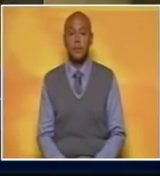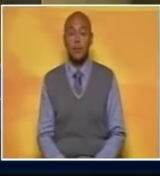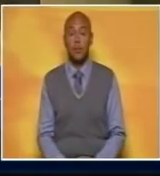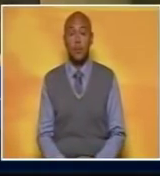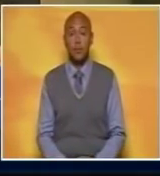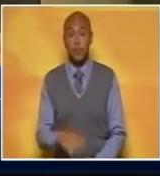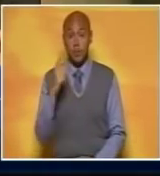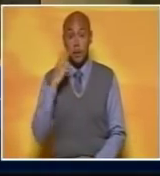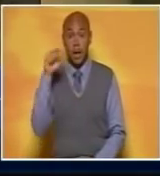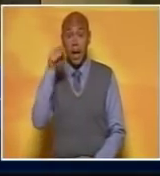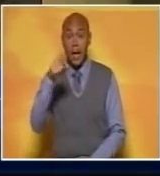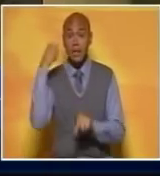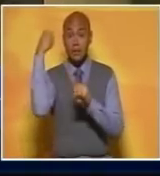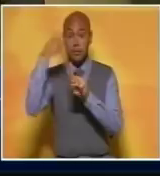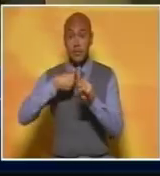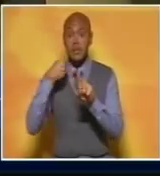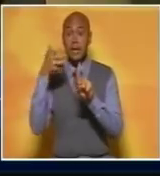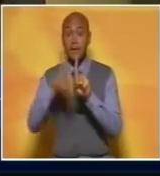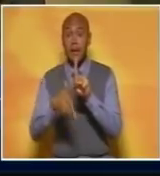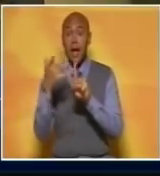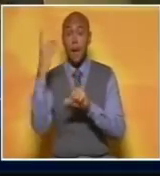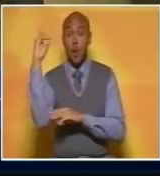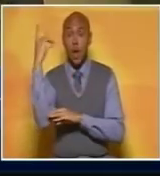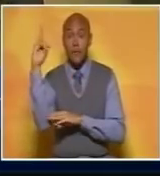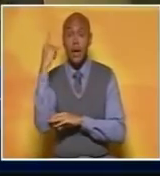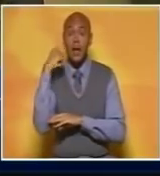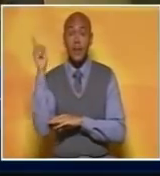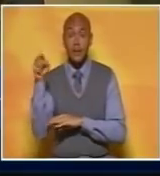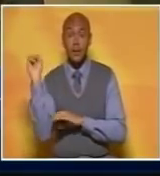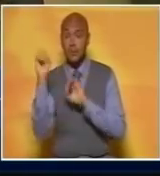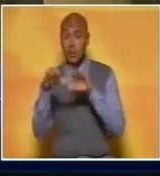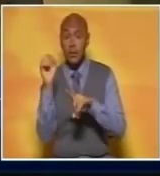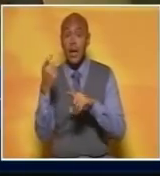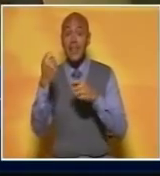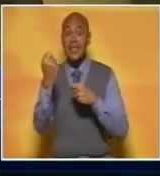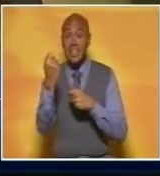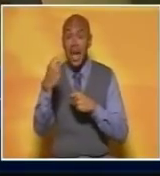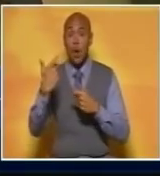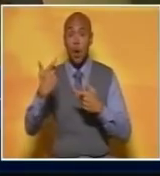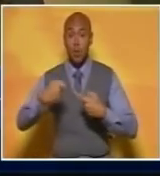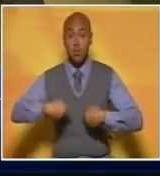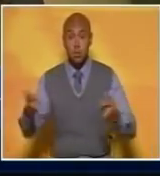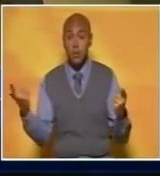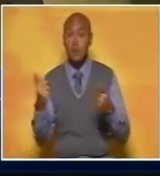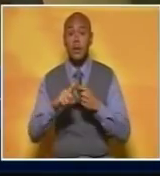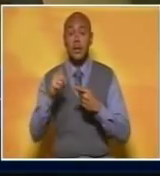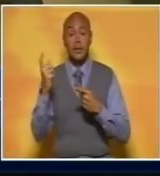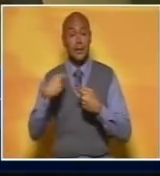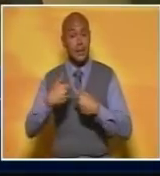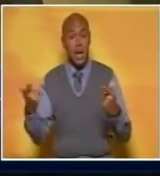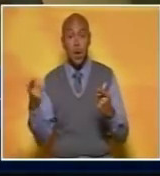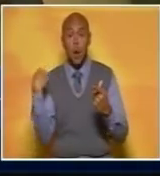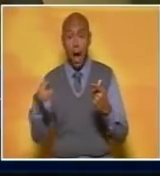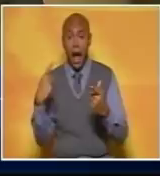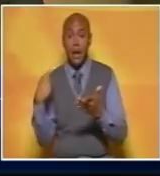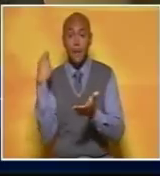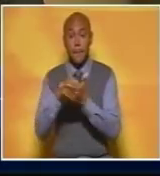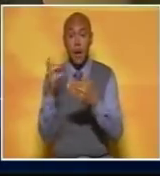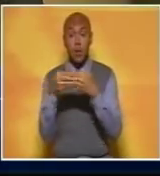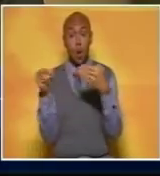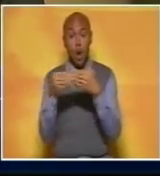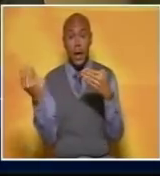El golpe de Estado, salir a quemar Bolivia, mucha plata, mucho dinero se ha invertido en